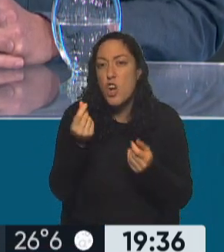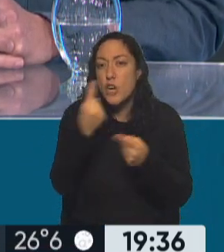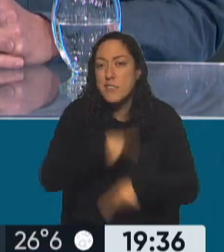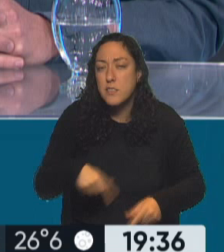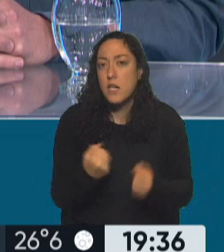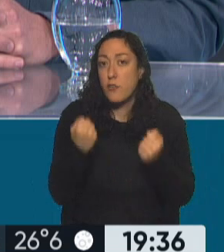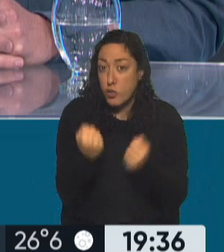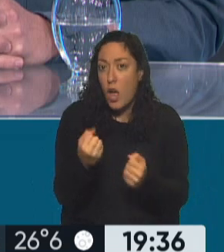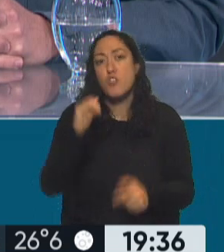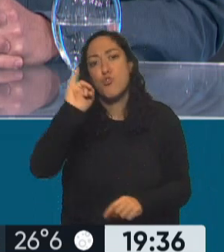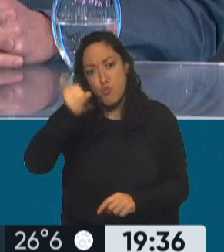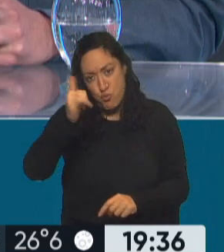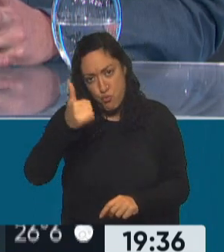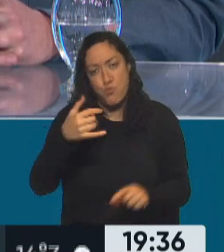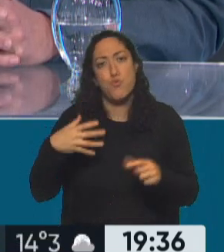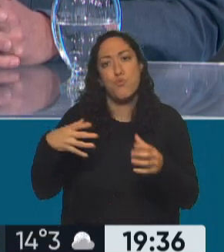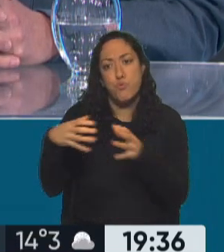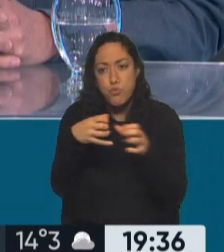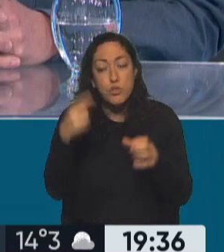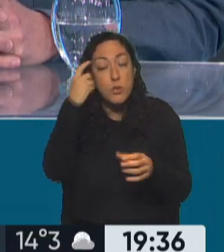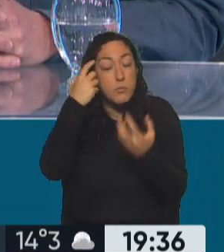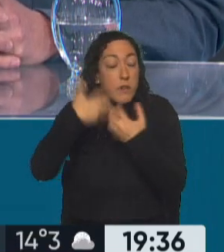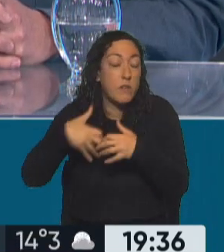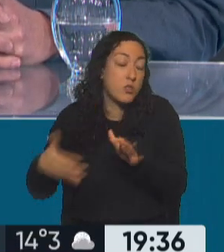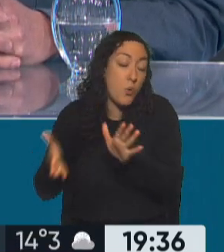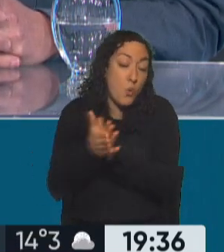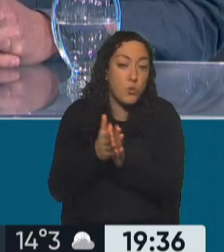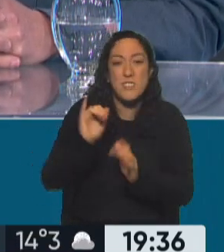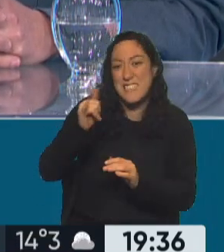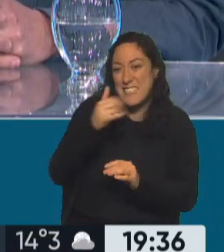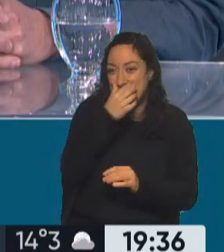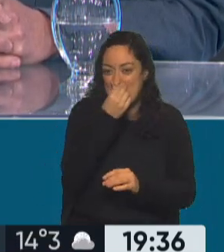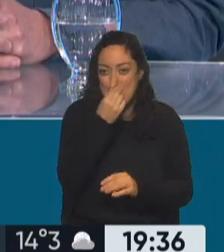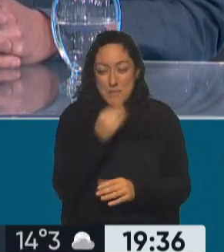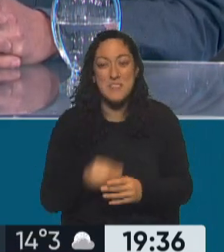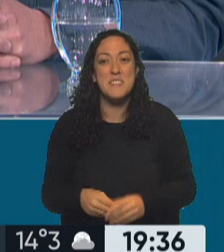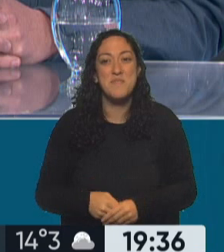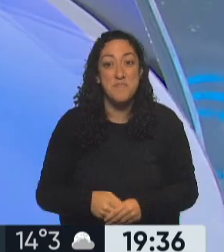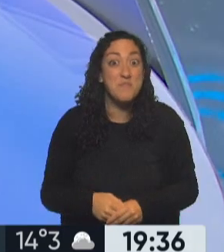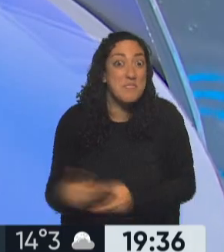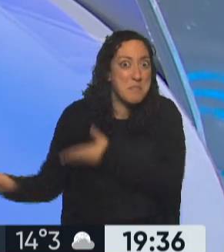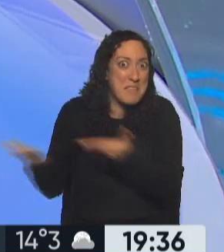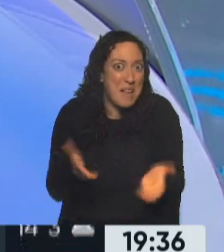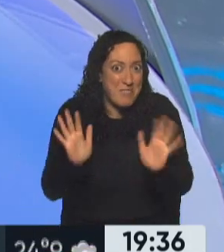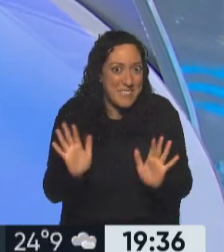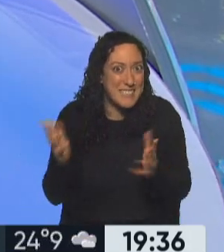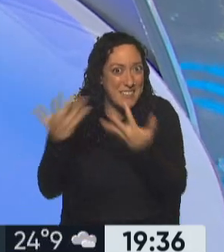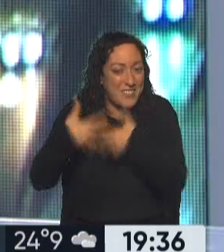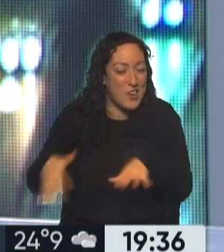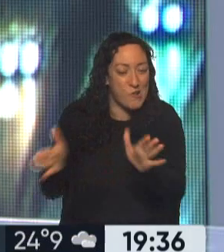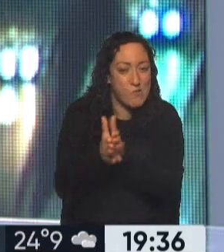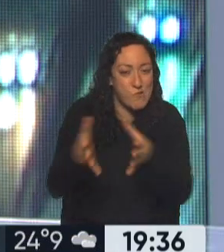que sí, creo que hay que discutir eso. Estoy pensando en voz alta ahora con ustedes, digamos. No es un tema que... A eso te invitamos. O sea, yo creo